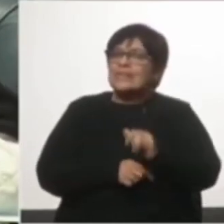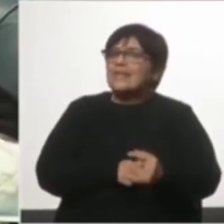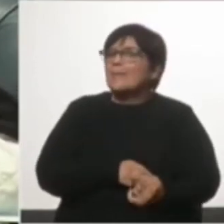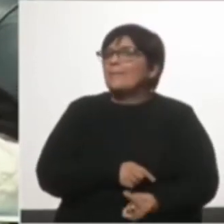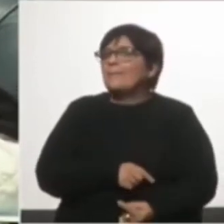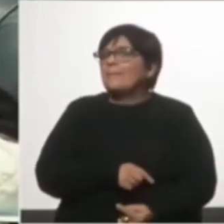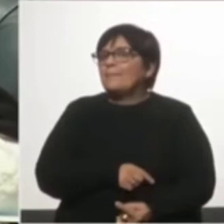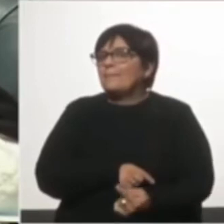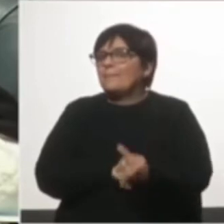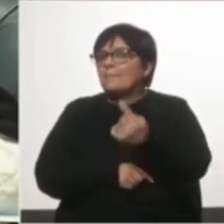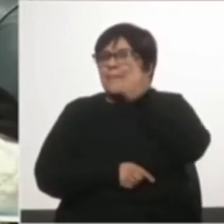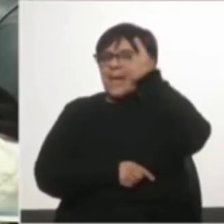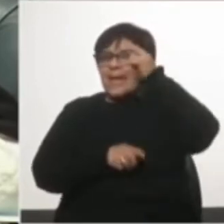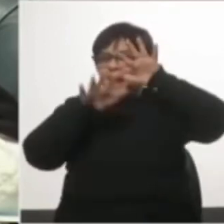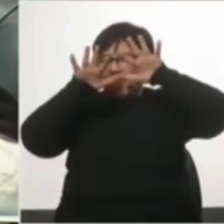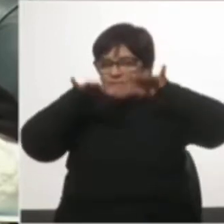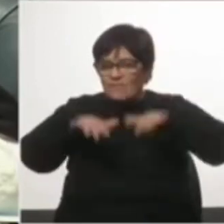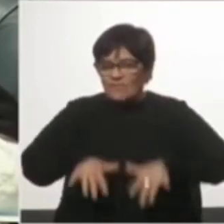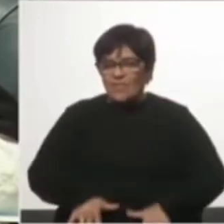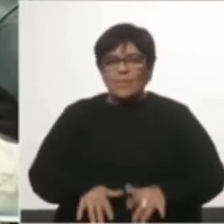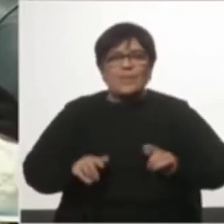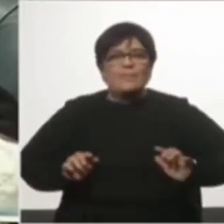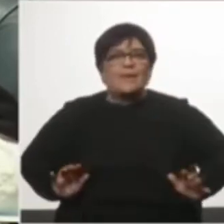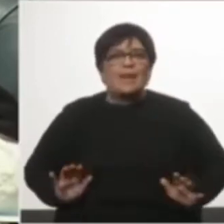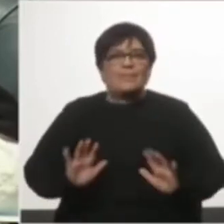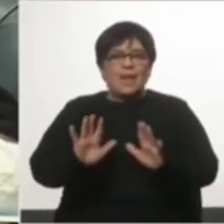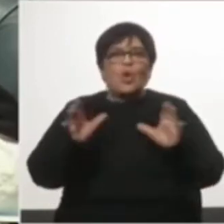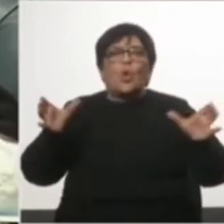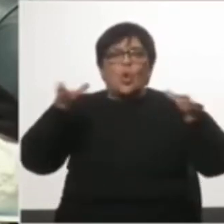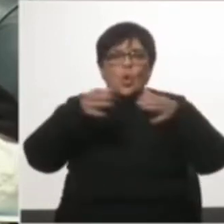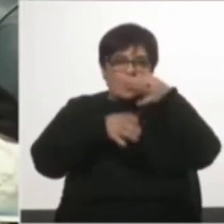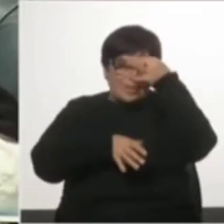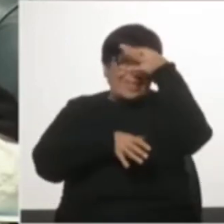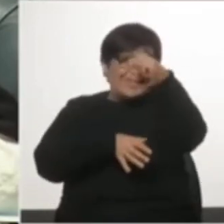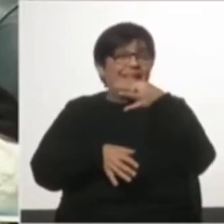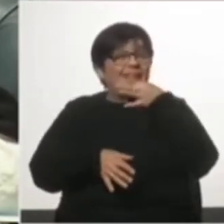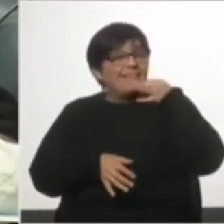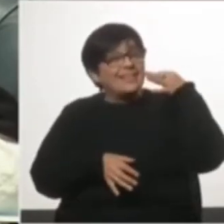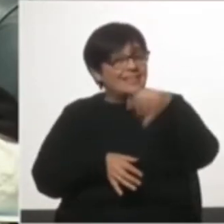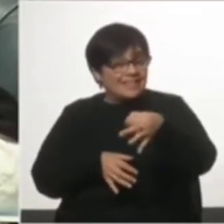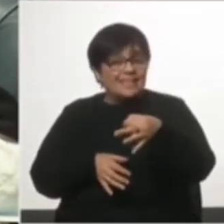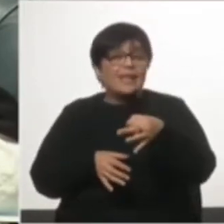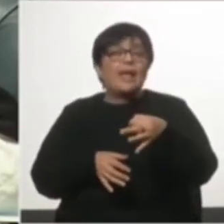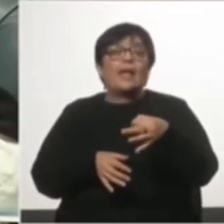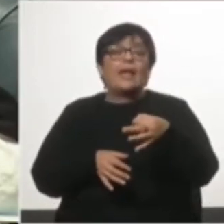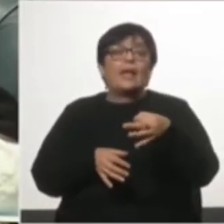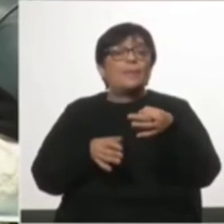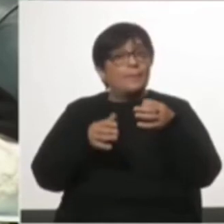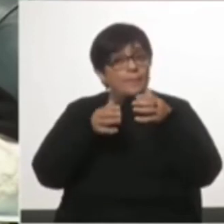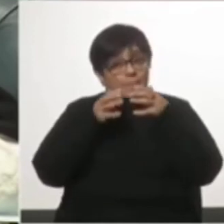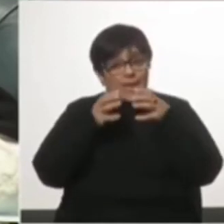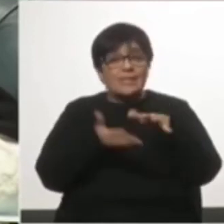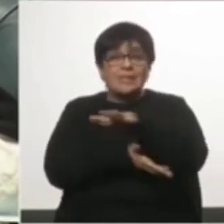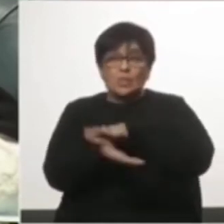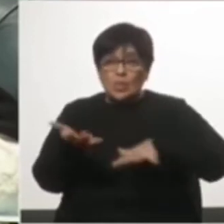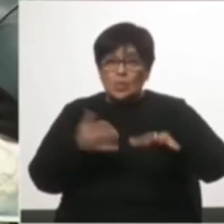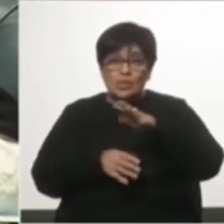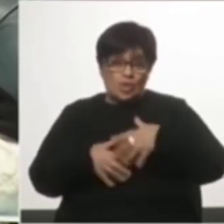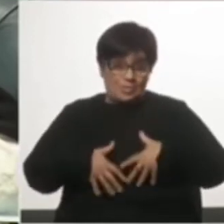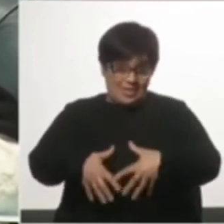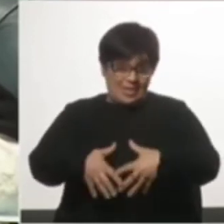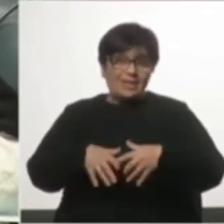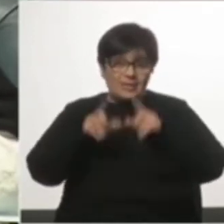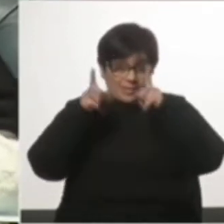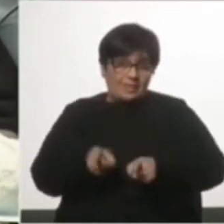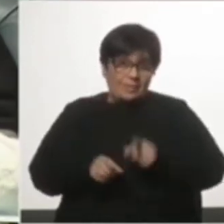primer informe emitido por el GACH, se hablaba de la comorbilidad del embarazo, y ni hablemos